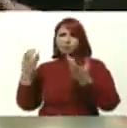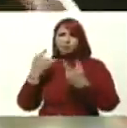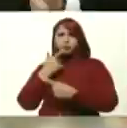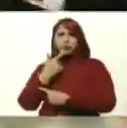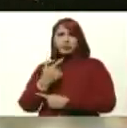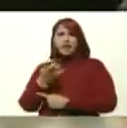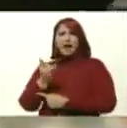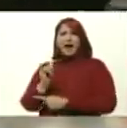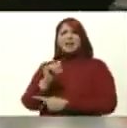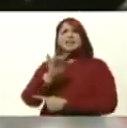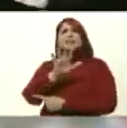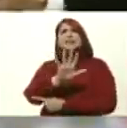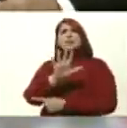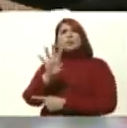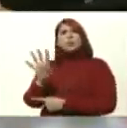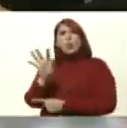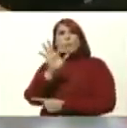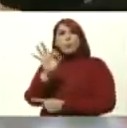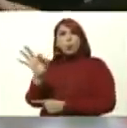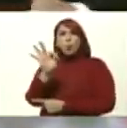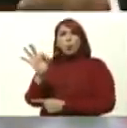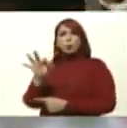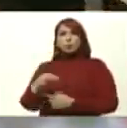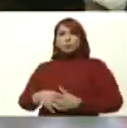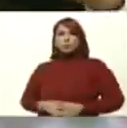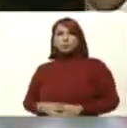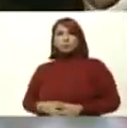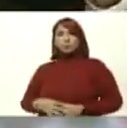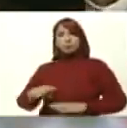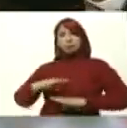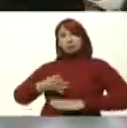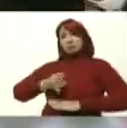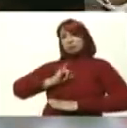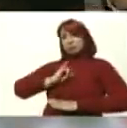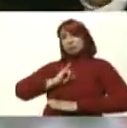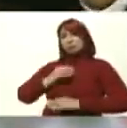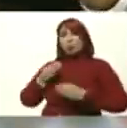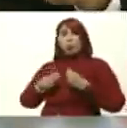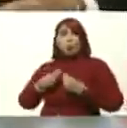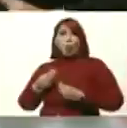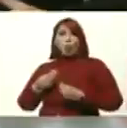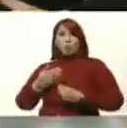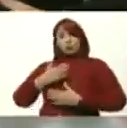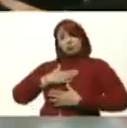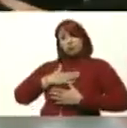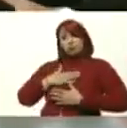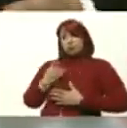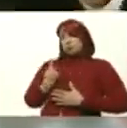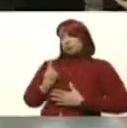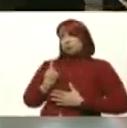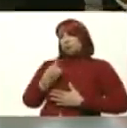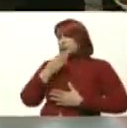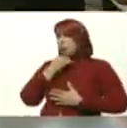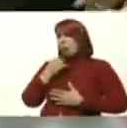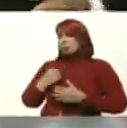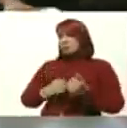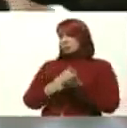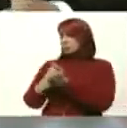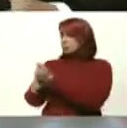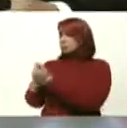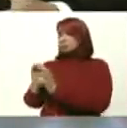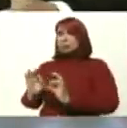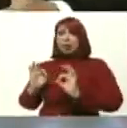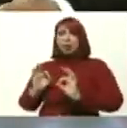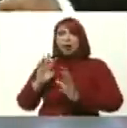había un 54% que se autoidentificaba como Niní. En resumen, si